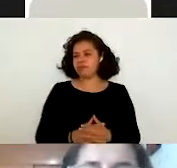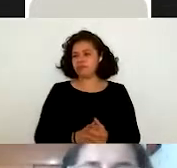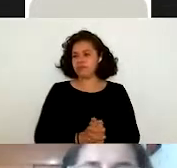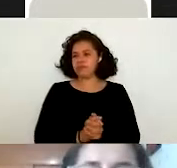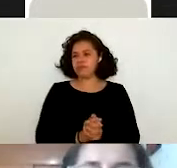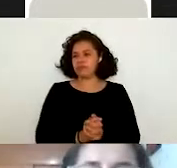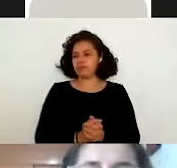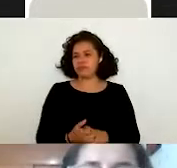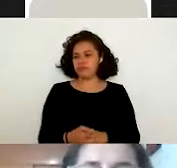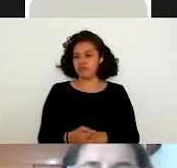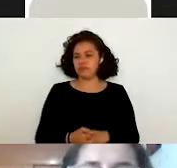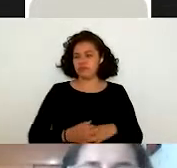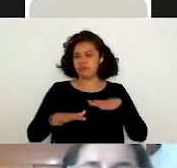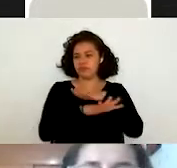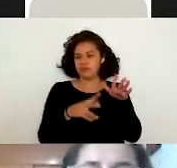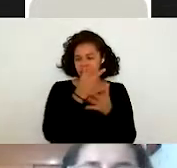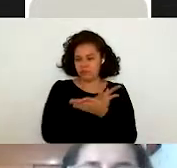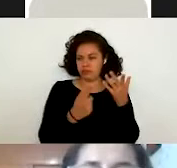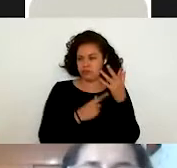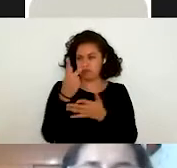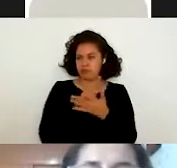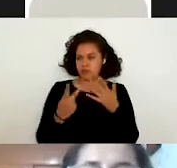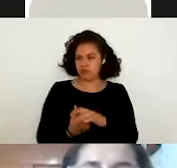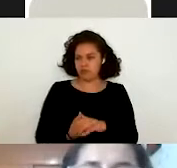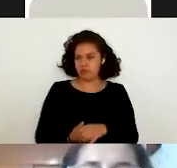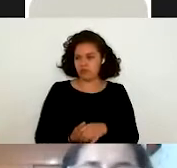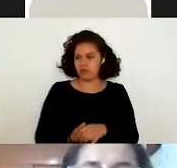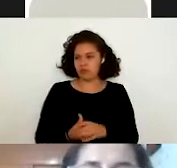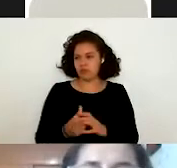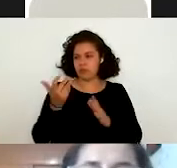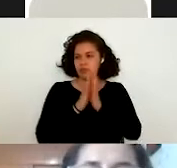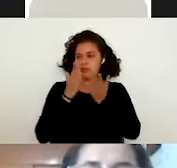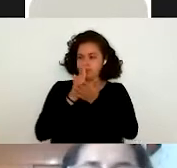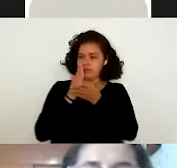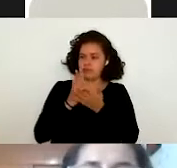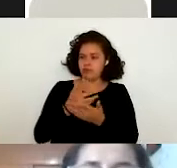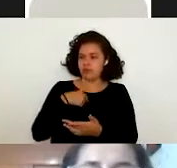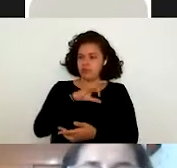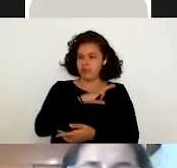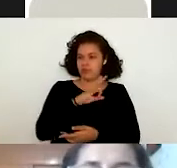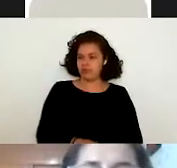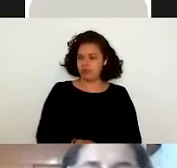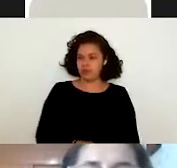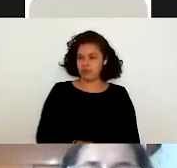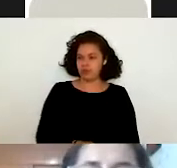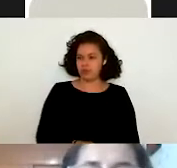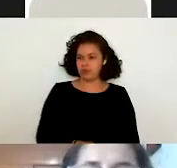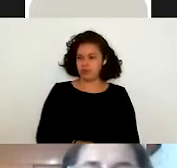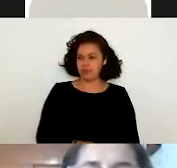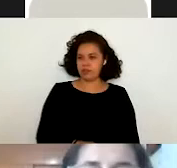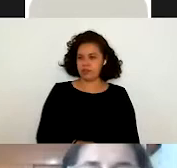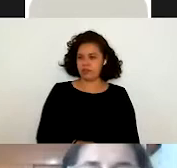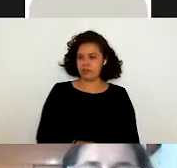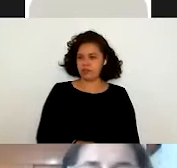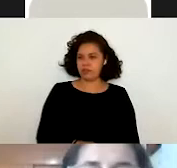en los planes o en los programas o en algunos otros autores, voy a poder configurar posibles